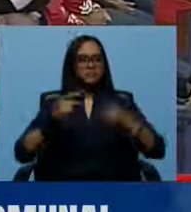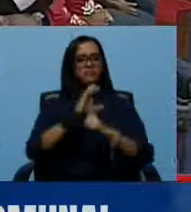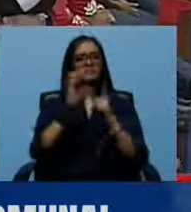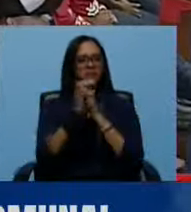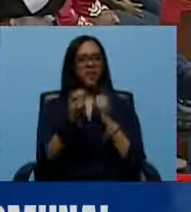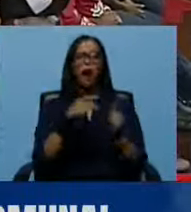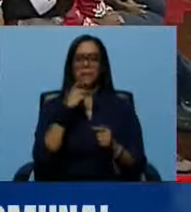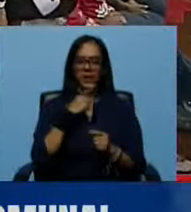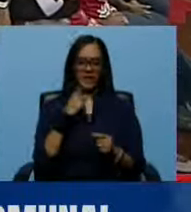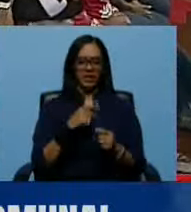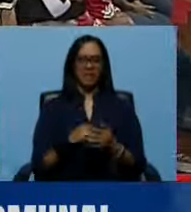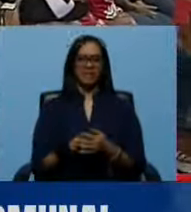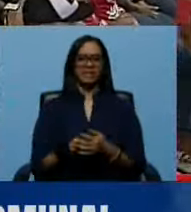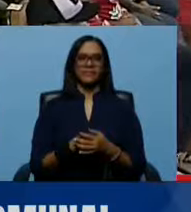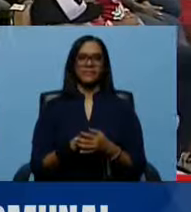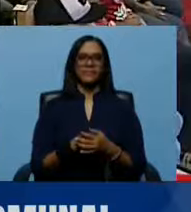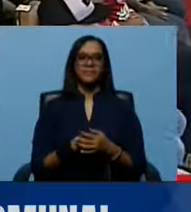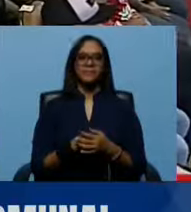política.